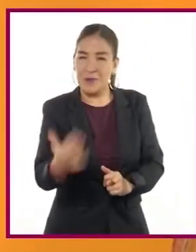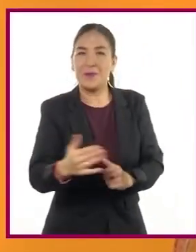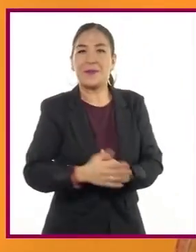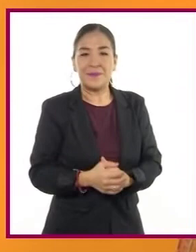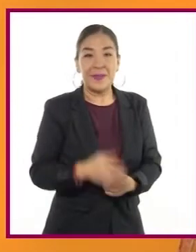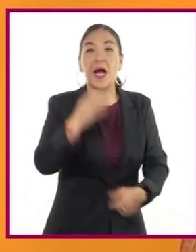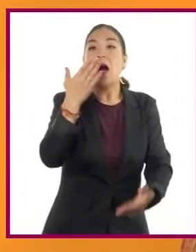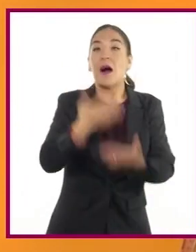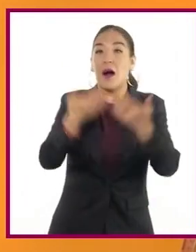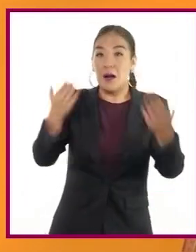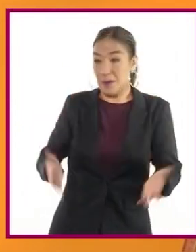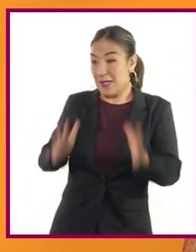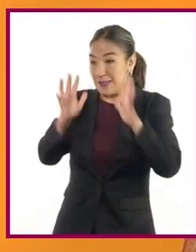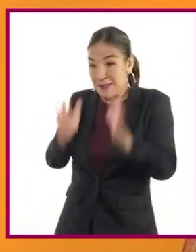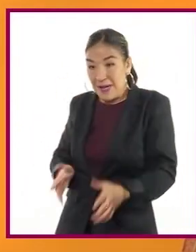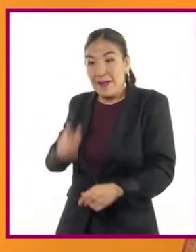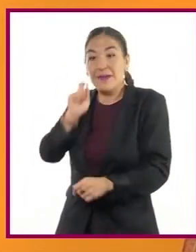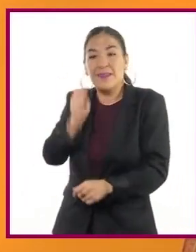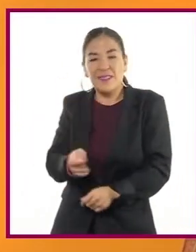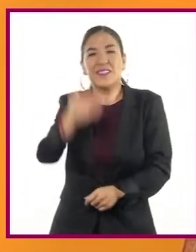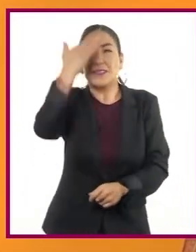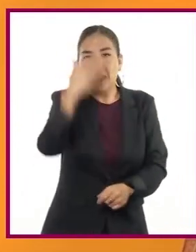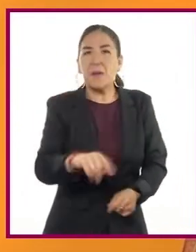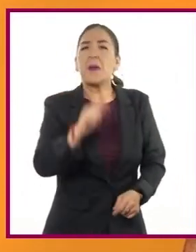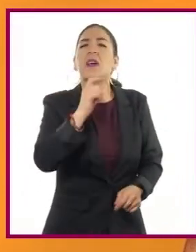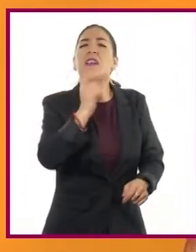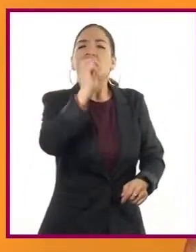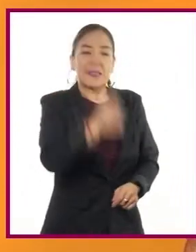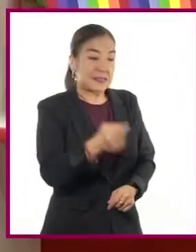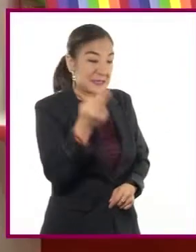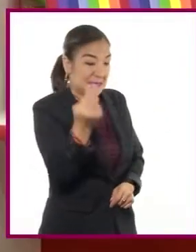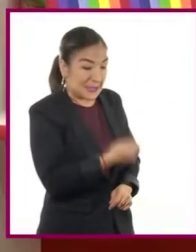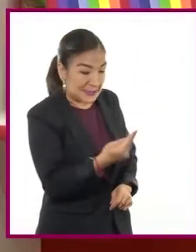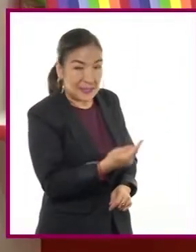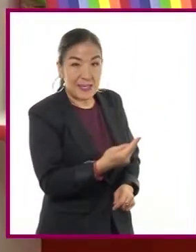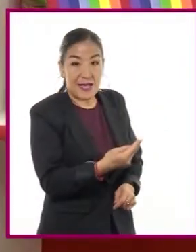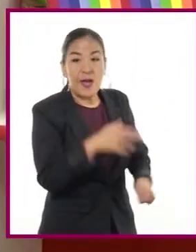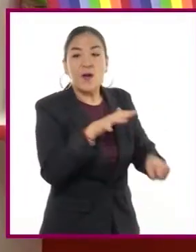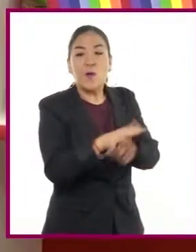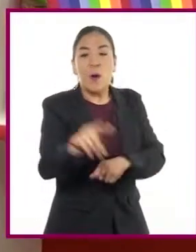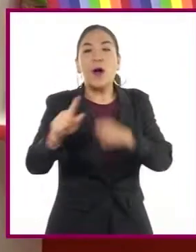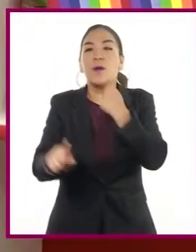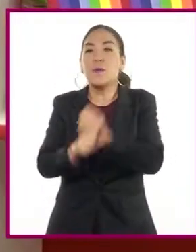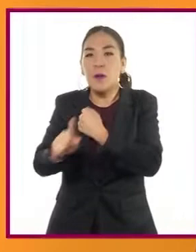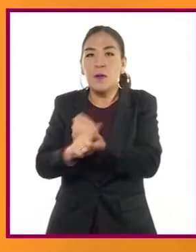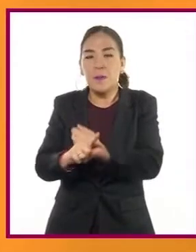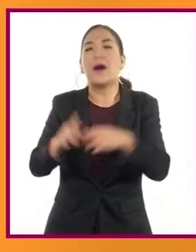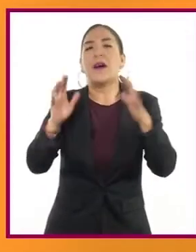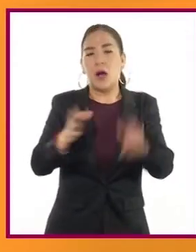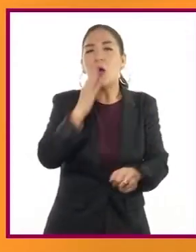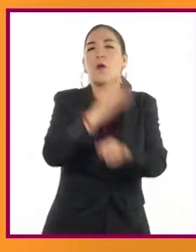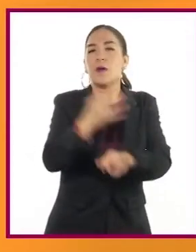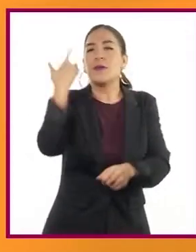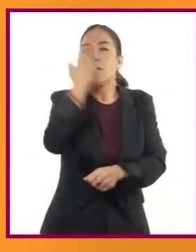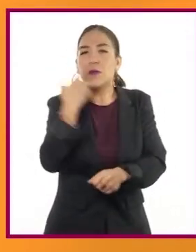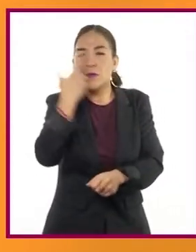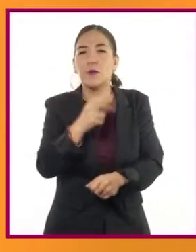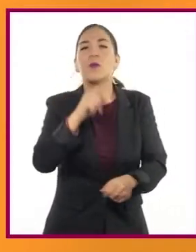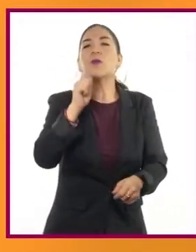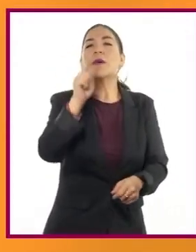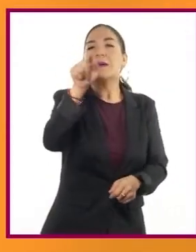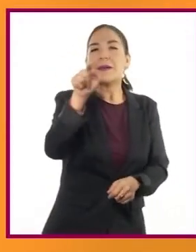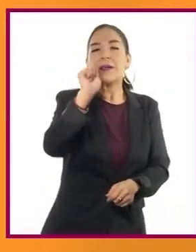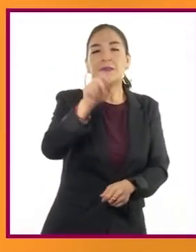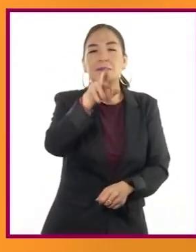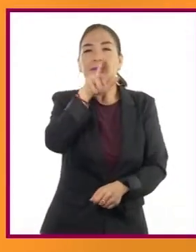que tenemos claro lo que es una necesidad y un problema, ¿qué te parece si analizamos la situación que le